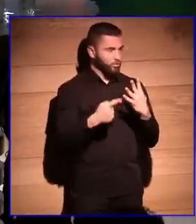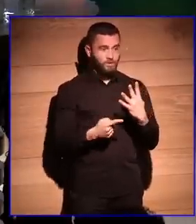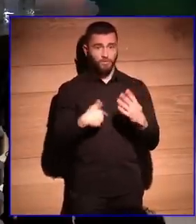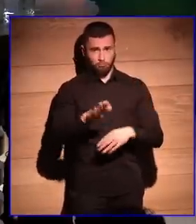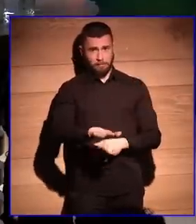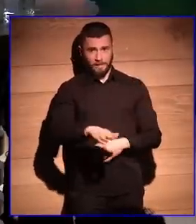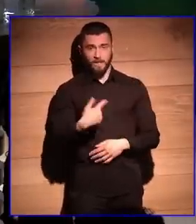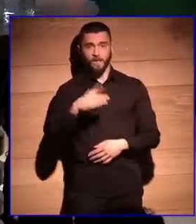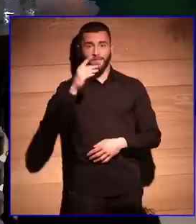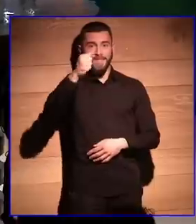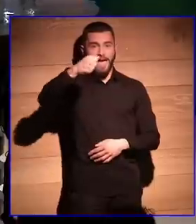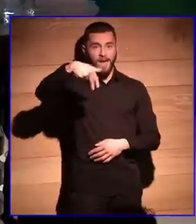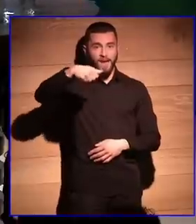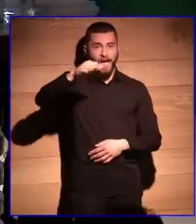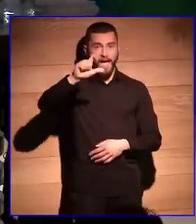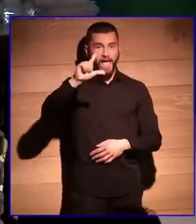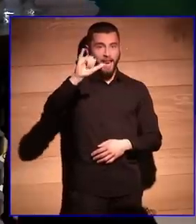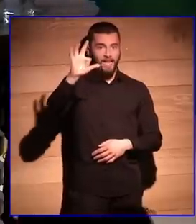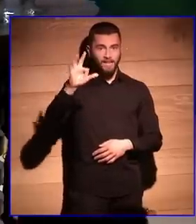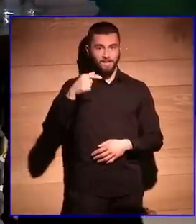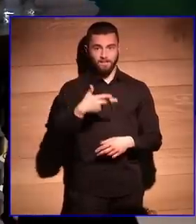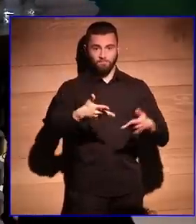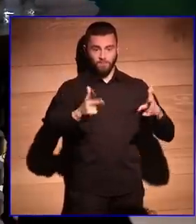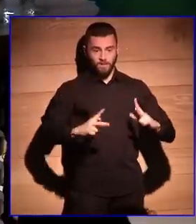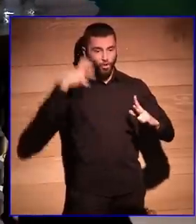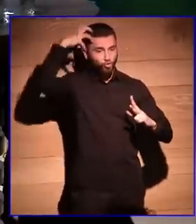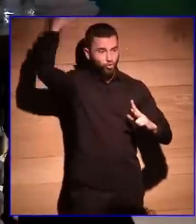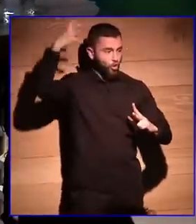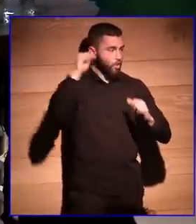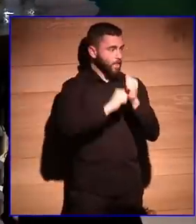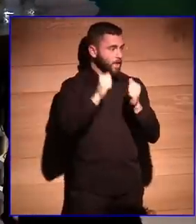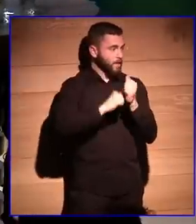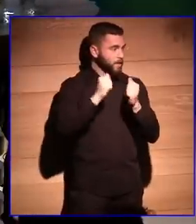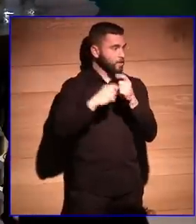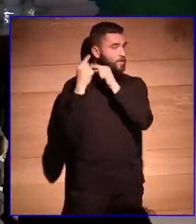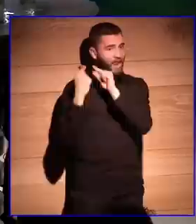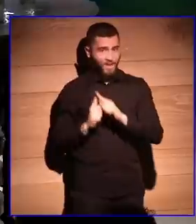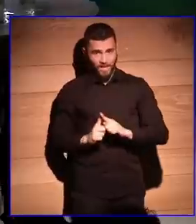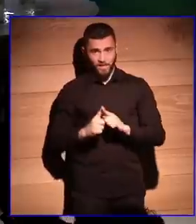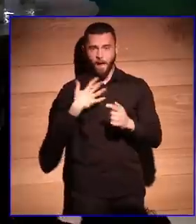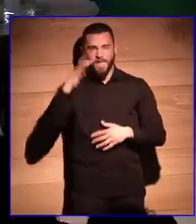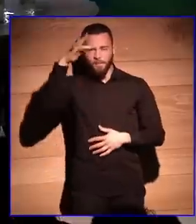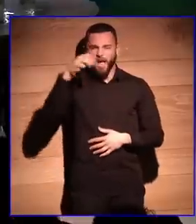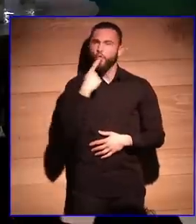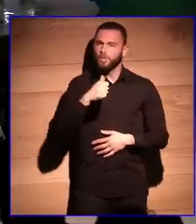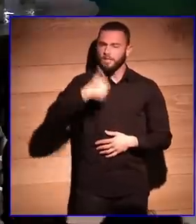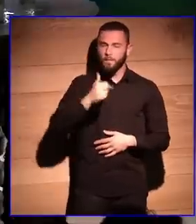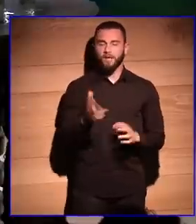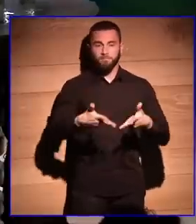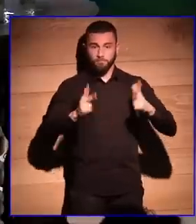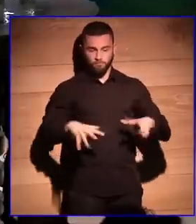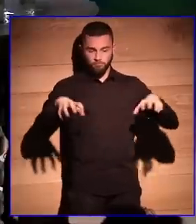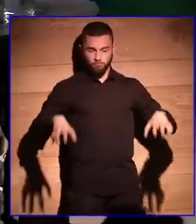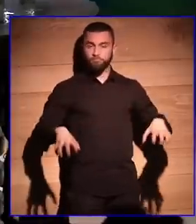tío. Y vosotros sois Daenerys. Entonces ya estáis sentados en el Trono de Hierro. A mí me cuesta más imaginarlo, pero vale, venga. No, ya estáis sentados en el Trono de